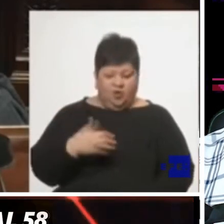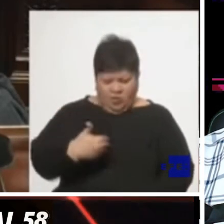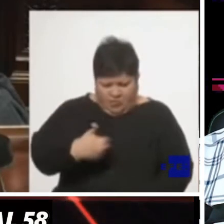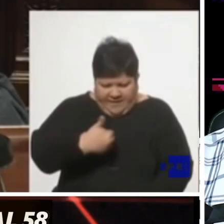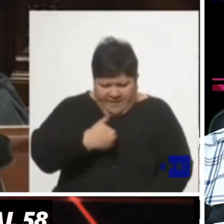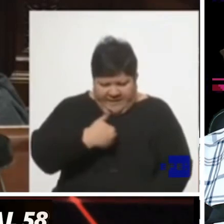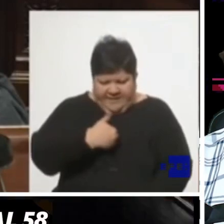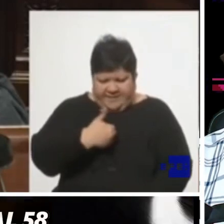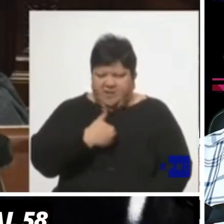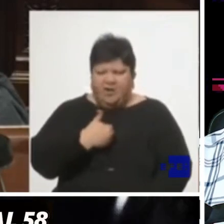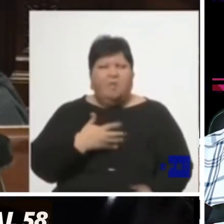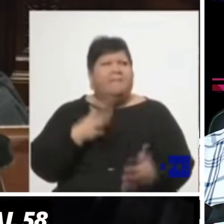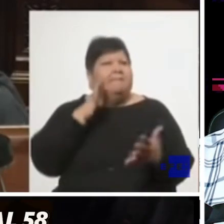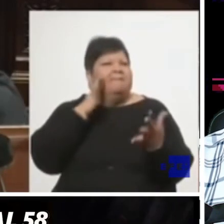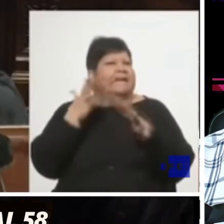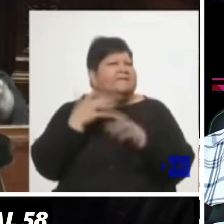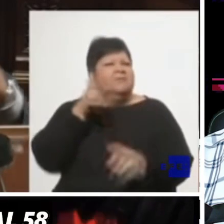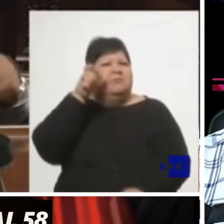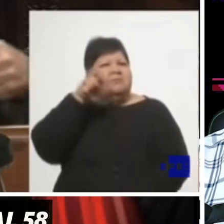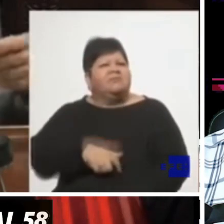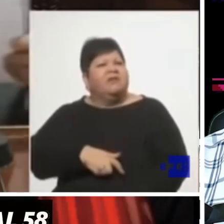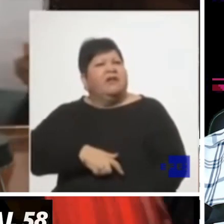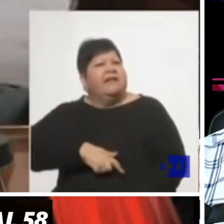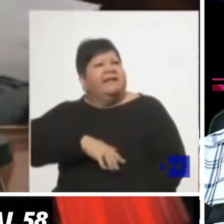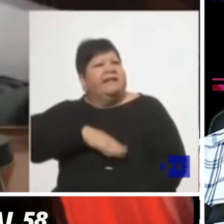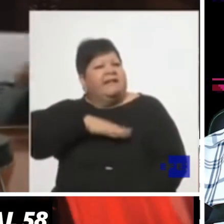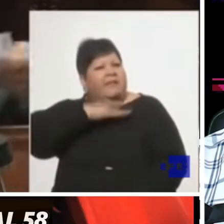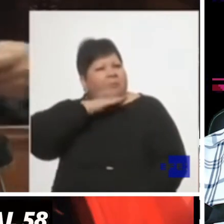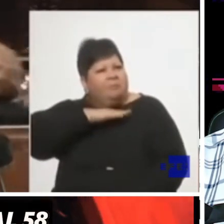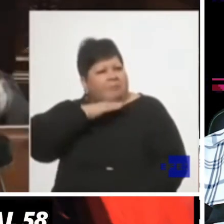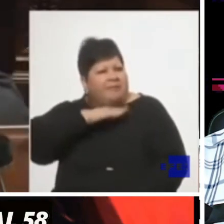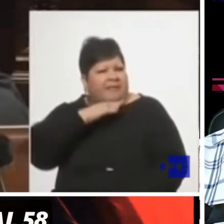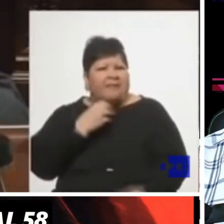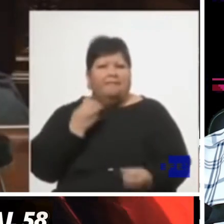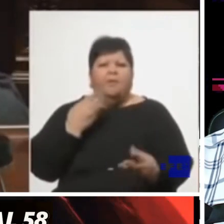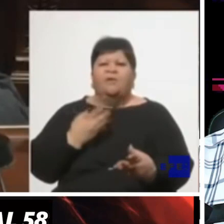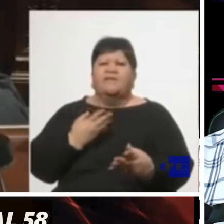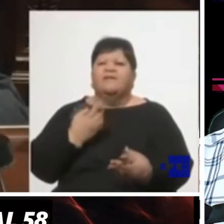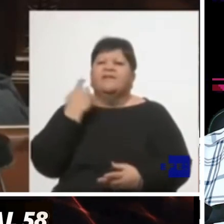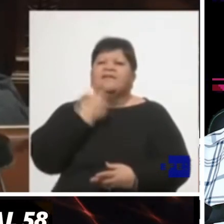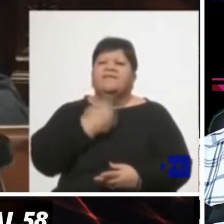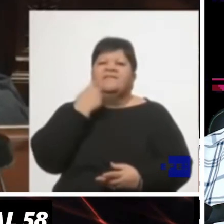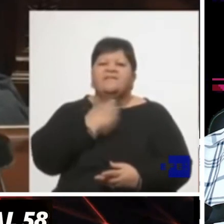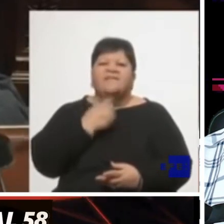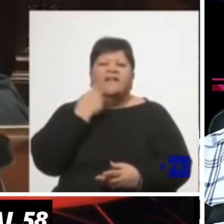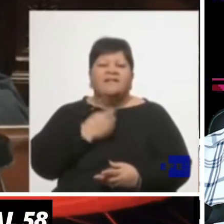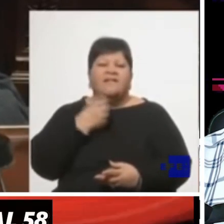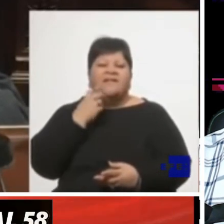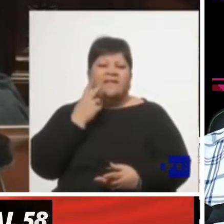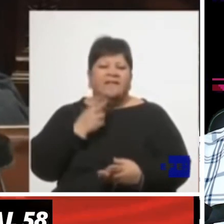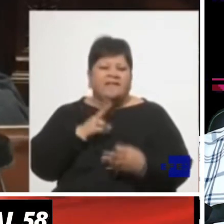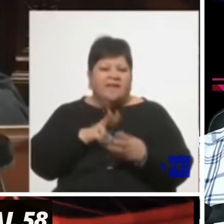que nuevamente lo digo, se ha convertido en el alfil de Estados Unidos a sus intereses en toda América